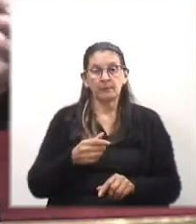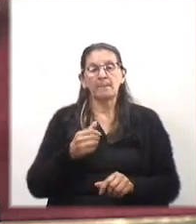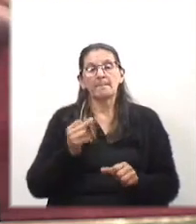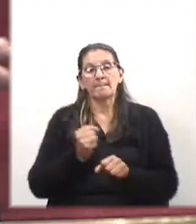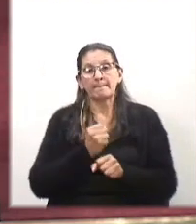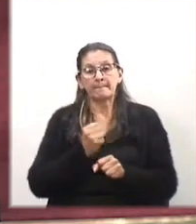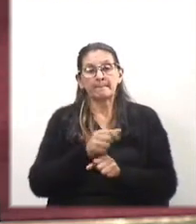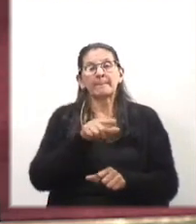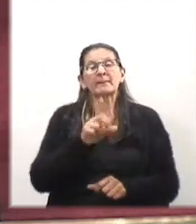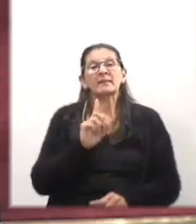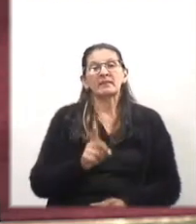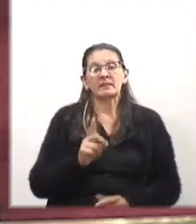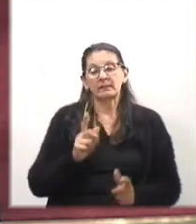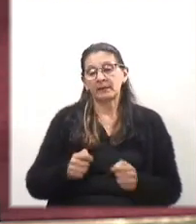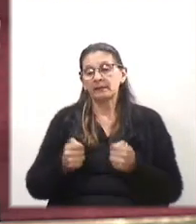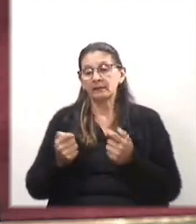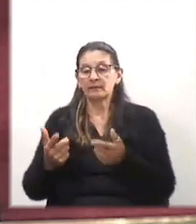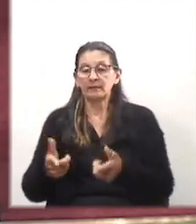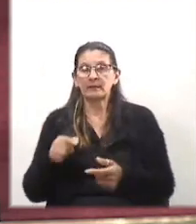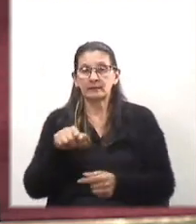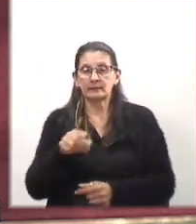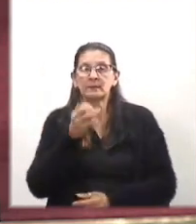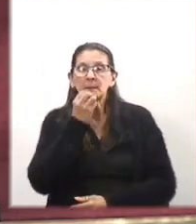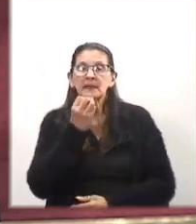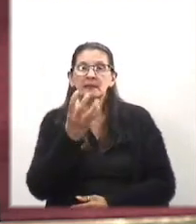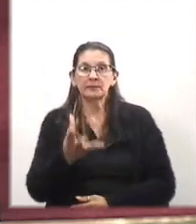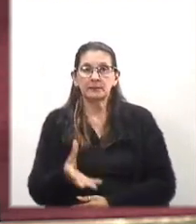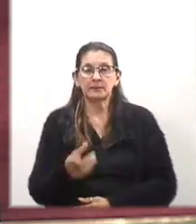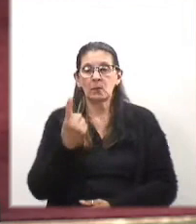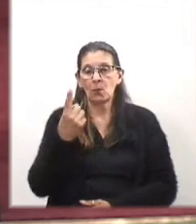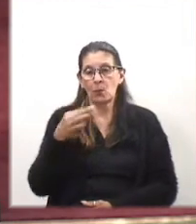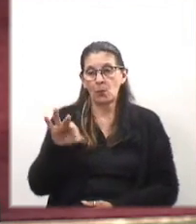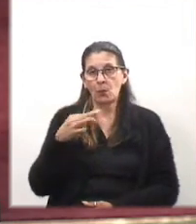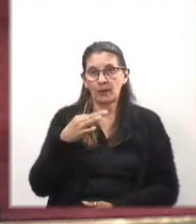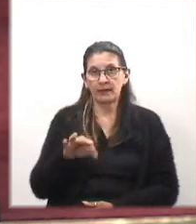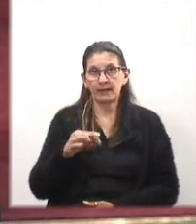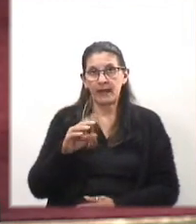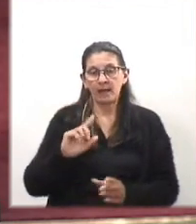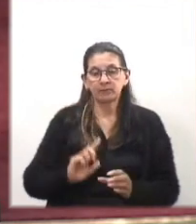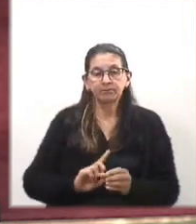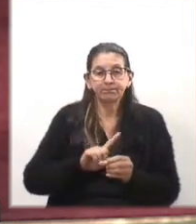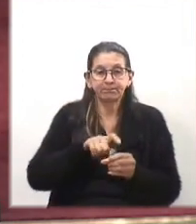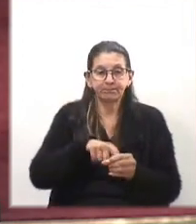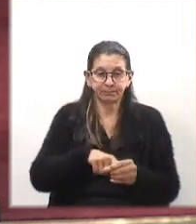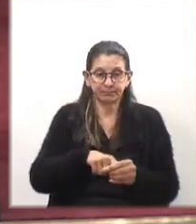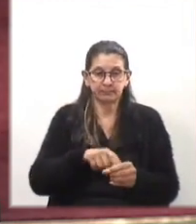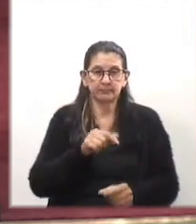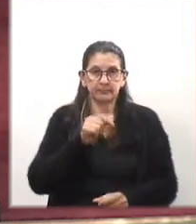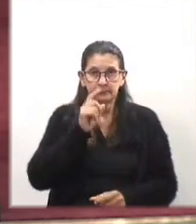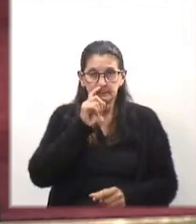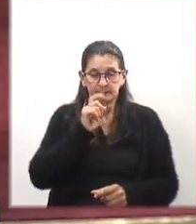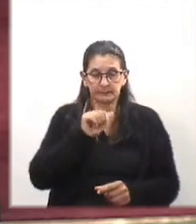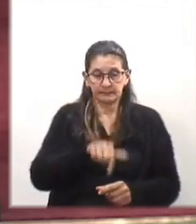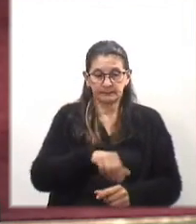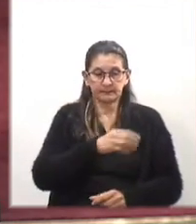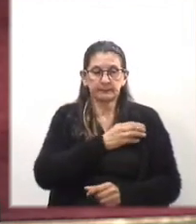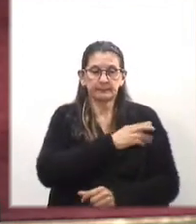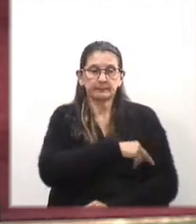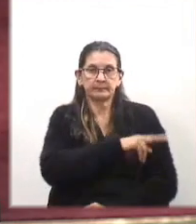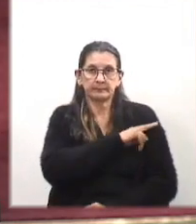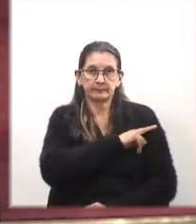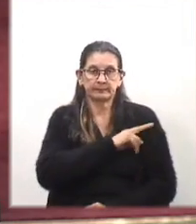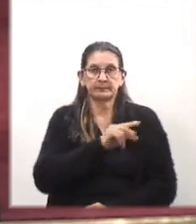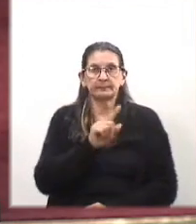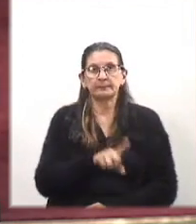ejercicio, se le debía otorgar a este beneficios por una única vez, reenganchando en esta categoría especial